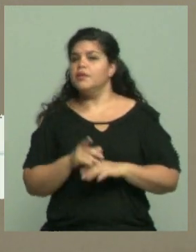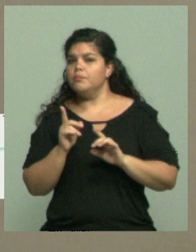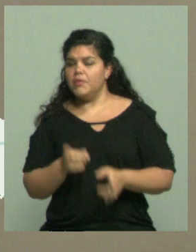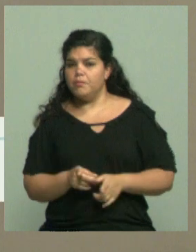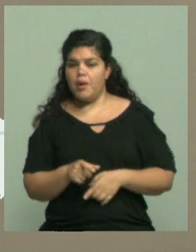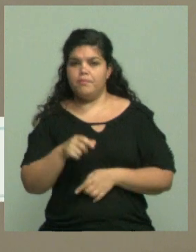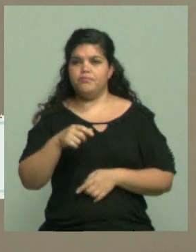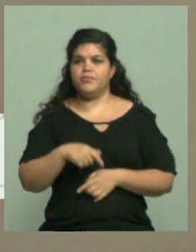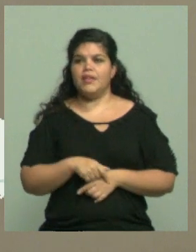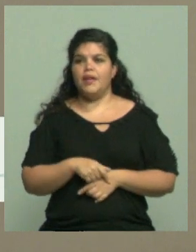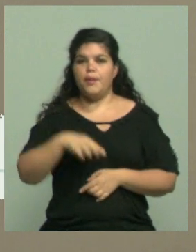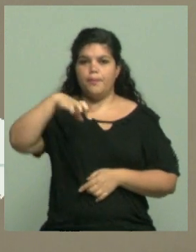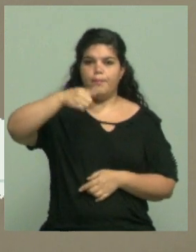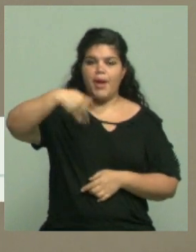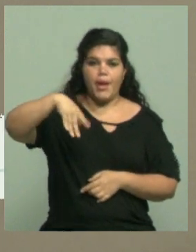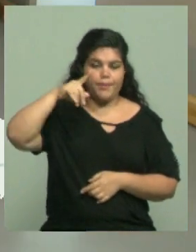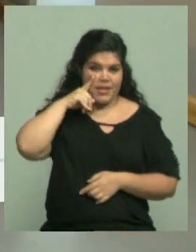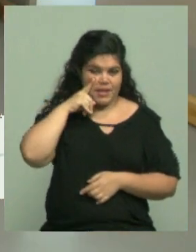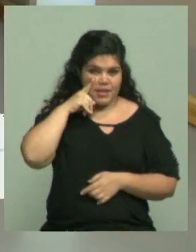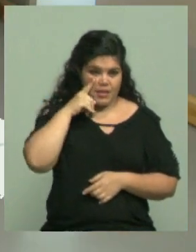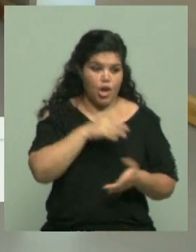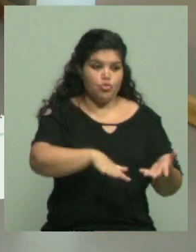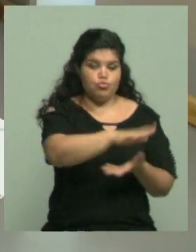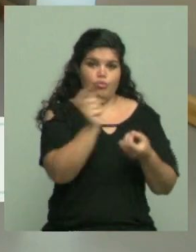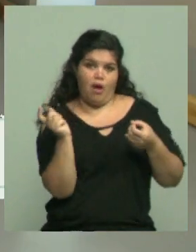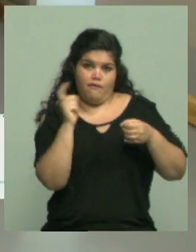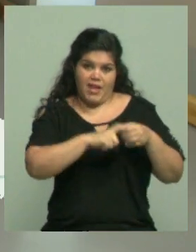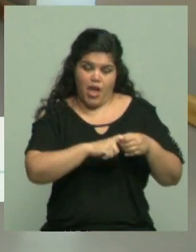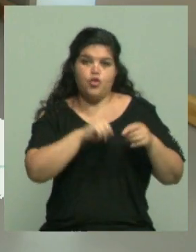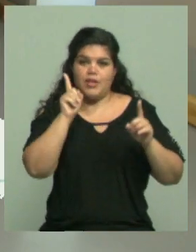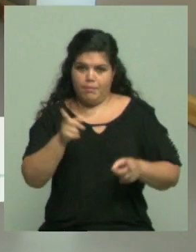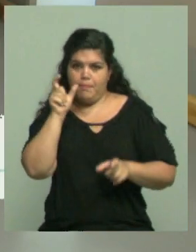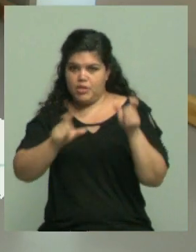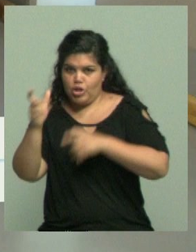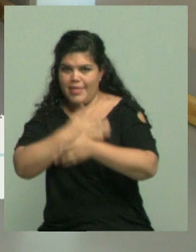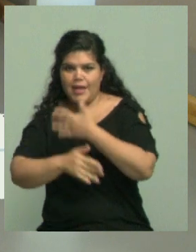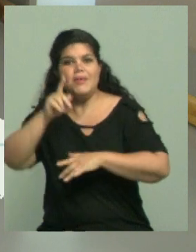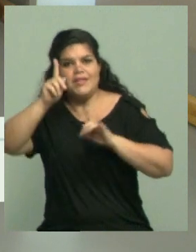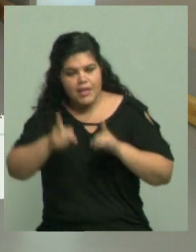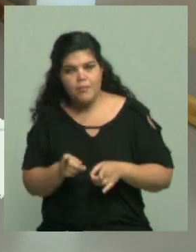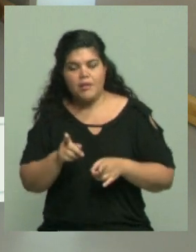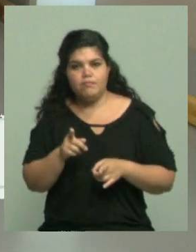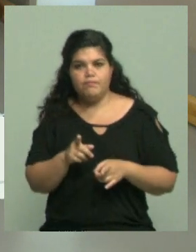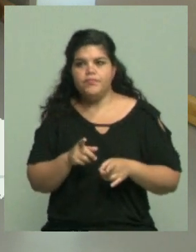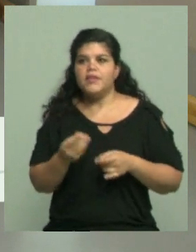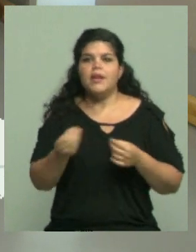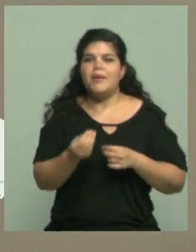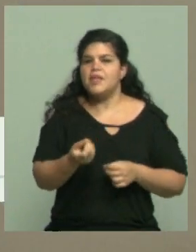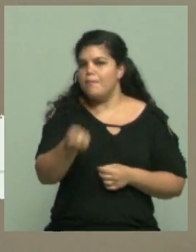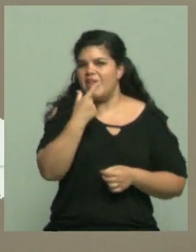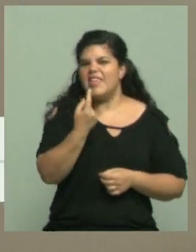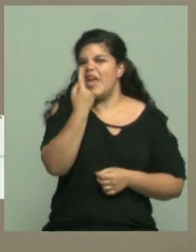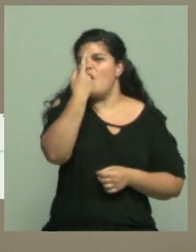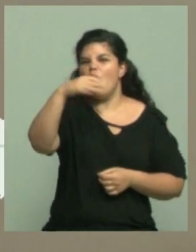con discapacidad que están afiliadas al PAMI, de pronto si tienen una enfermedad, claramente no es solamente un remedio el que consumen, ¿no?